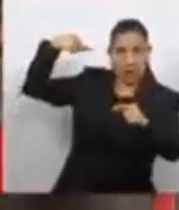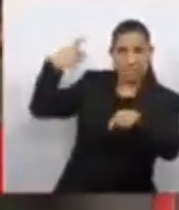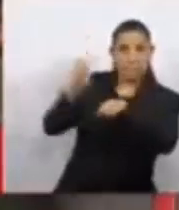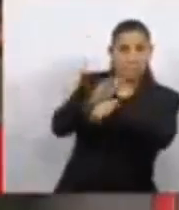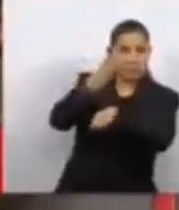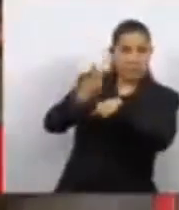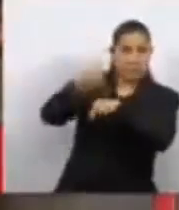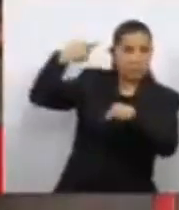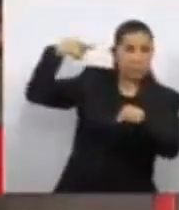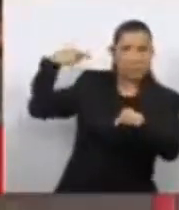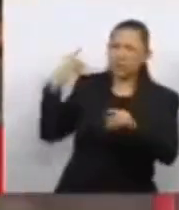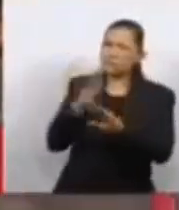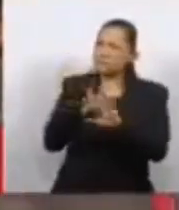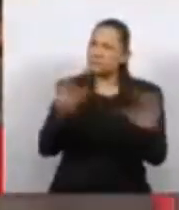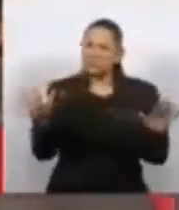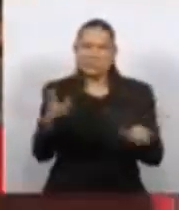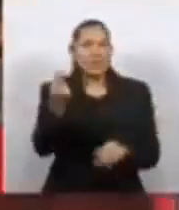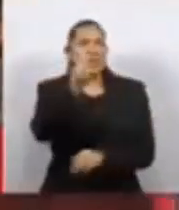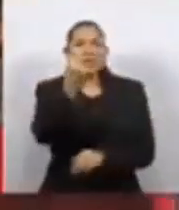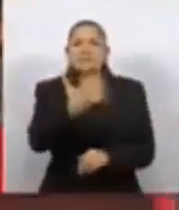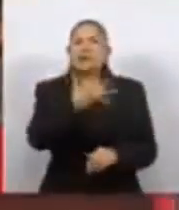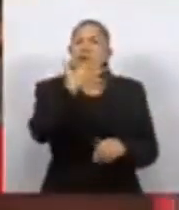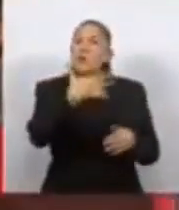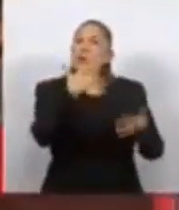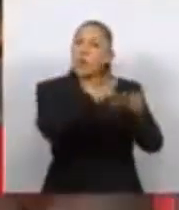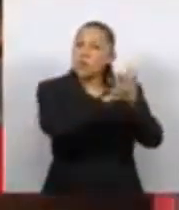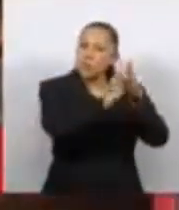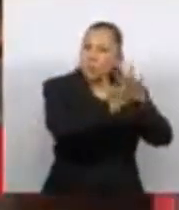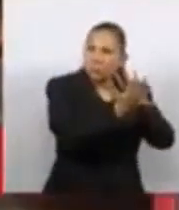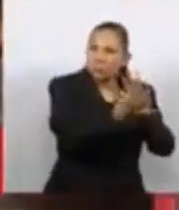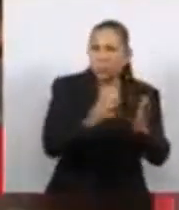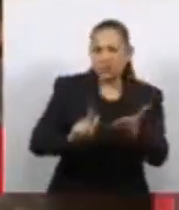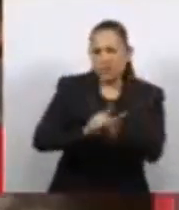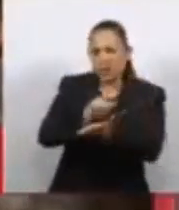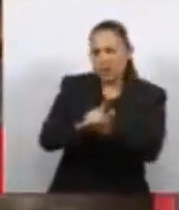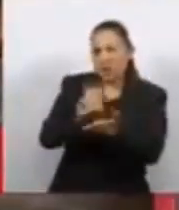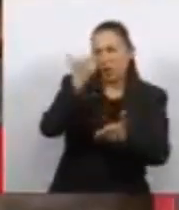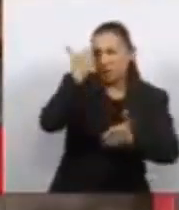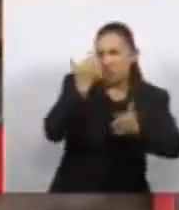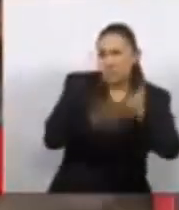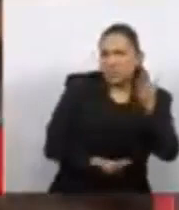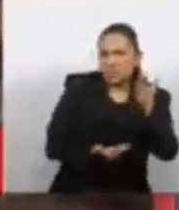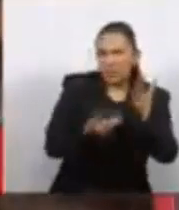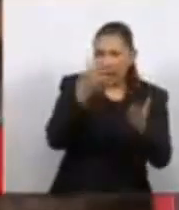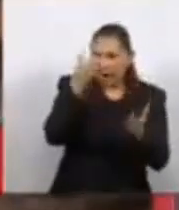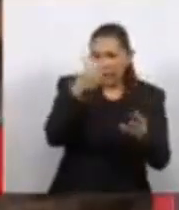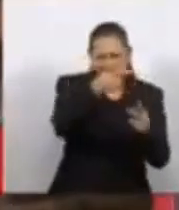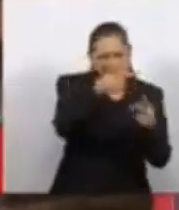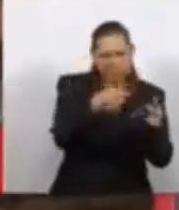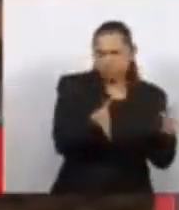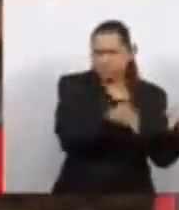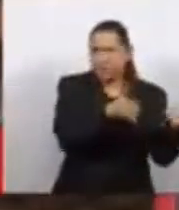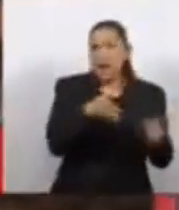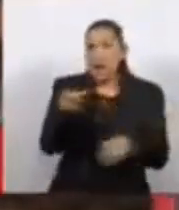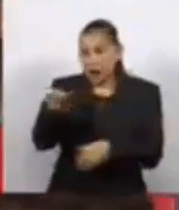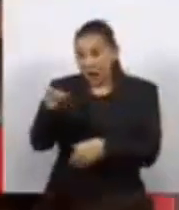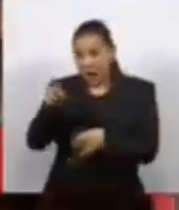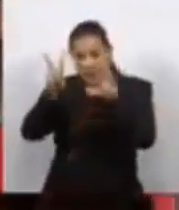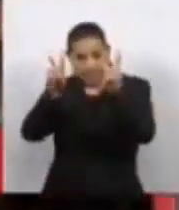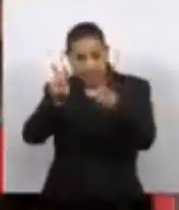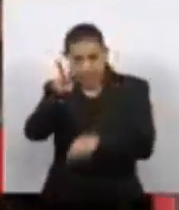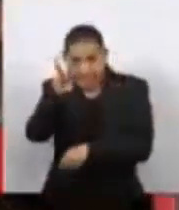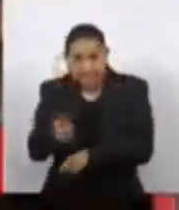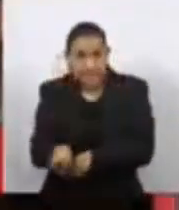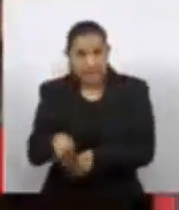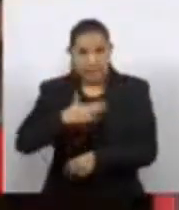corrupción y la impunidad, para que la verdad y la justicia no sean objetos de consultas públicas. Un nuevo